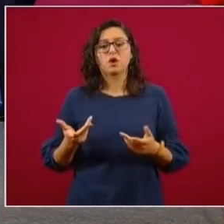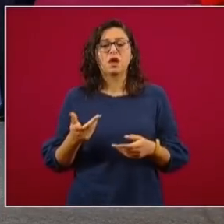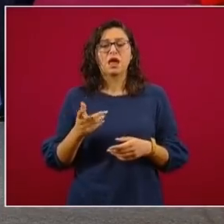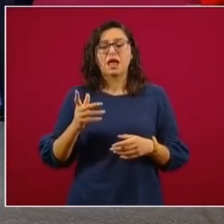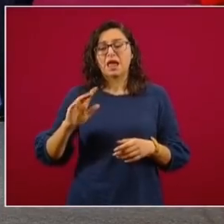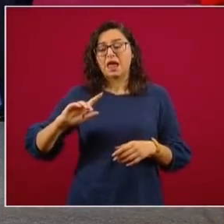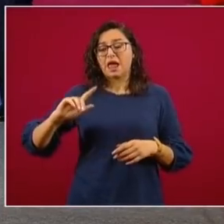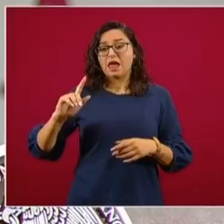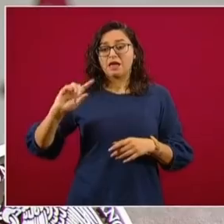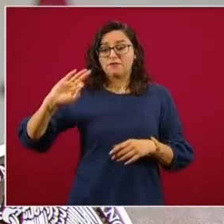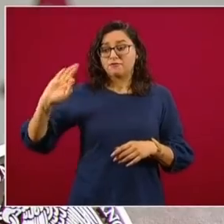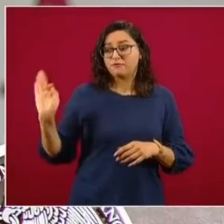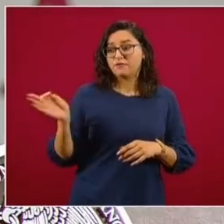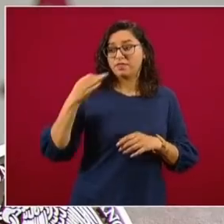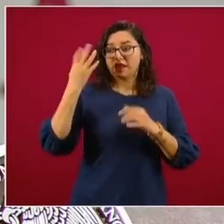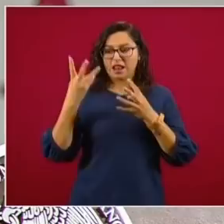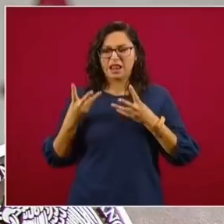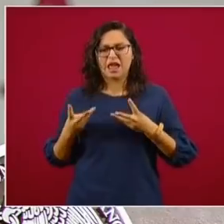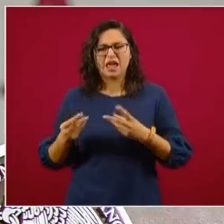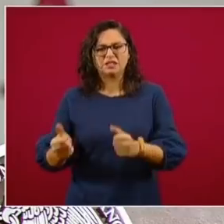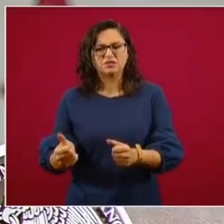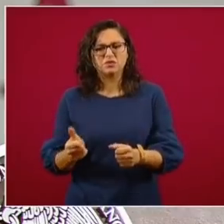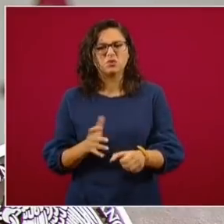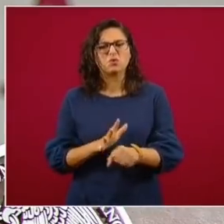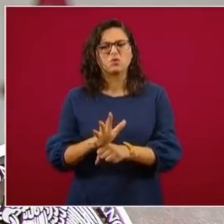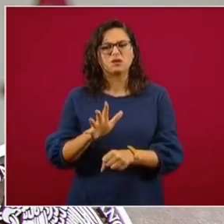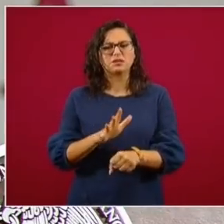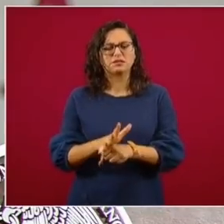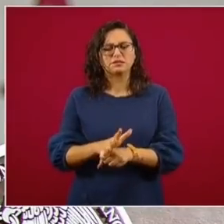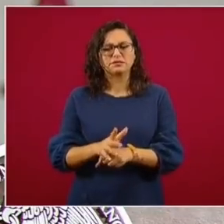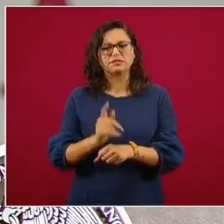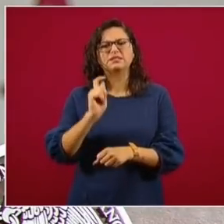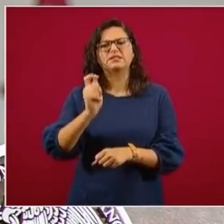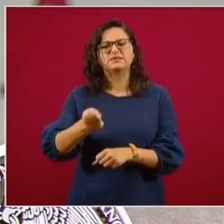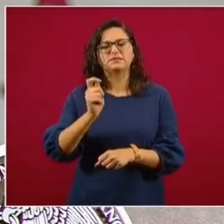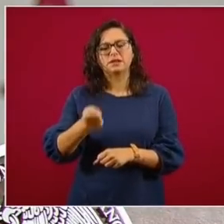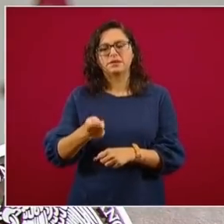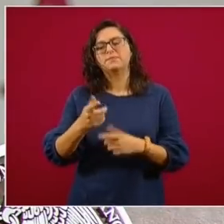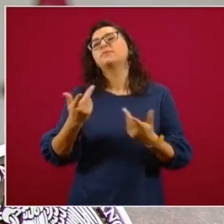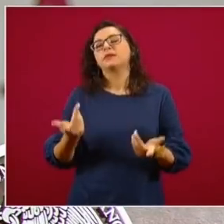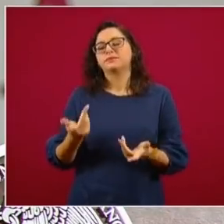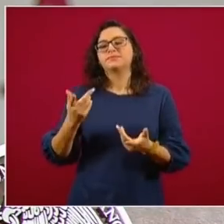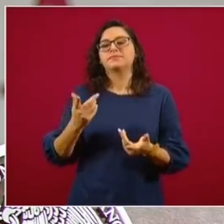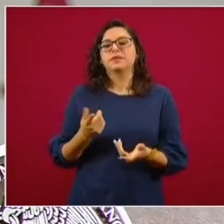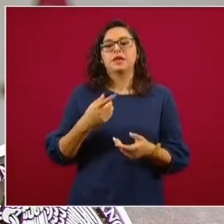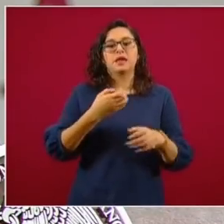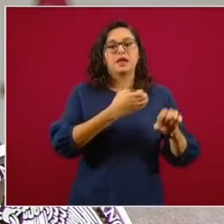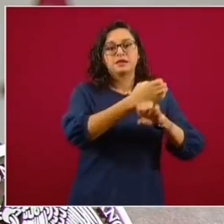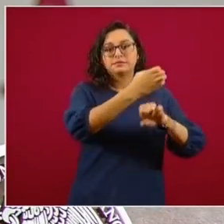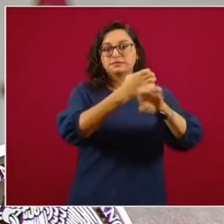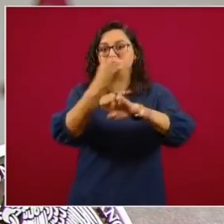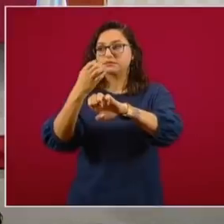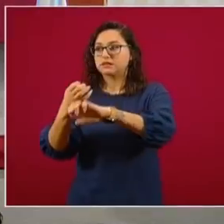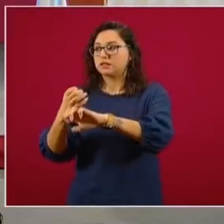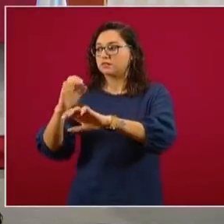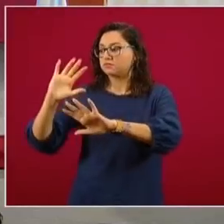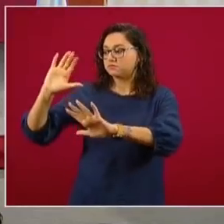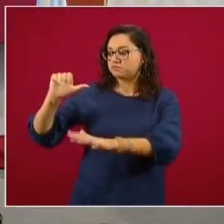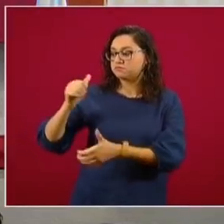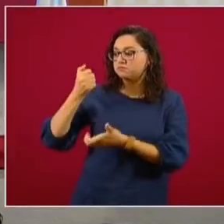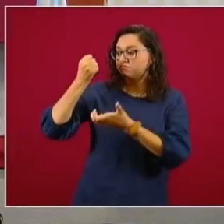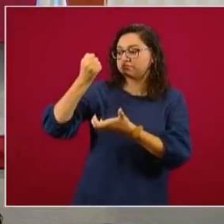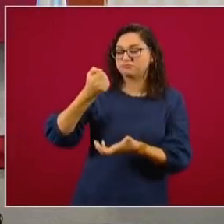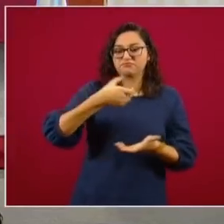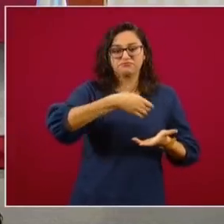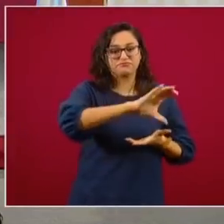todo el gasto que se da en las entidades a partir de transferencias que hace el gobierno federal. Déjenme señalarles cuál es el total del